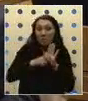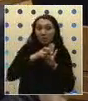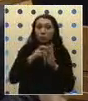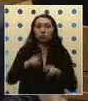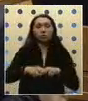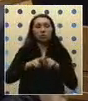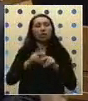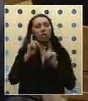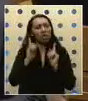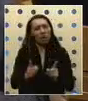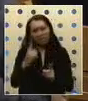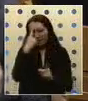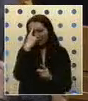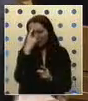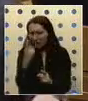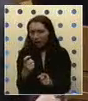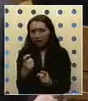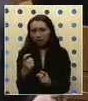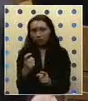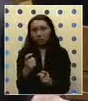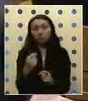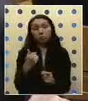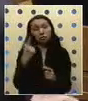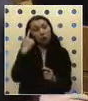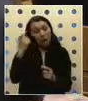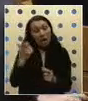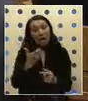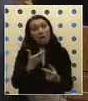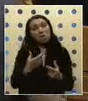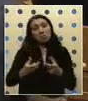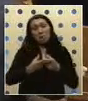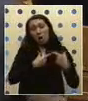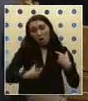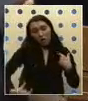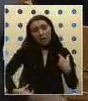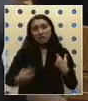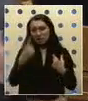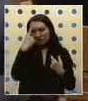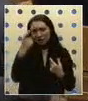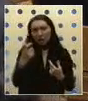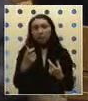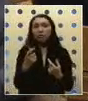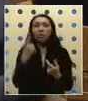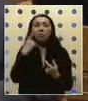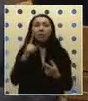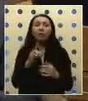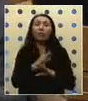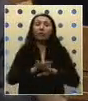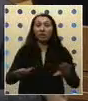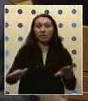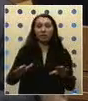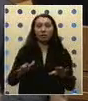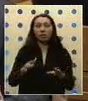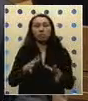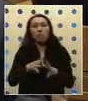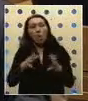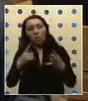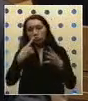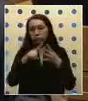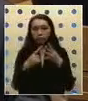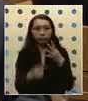ser tremendamente serios. Y yo creo que el gobierno es serio, no me cabe la menor duda que la directora es seria, pero al final terminamos con muchas